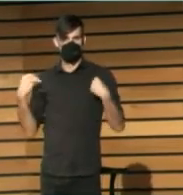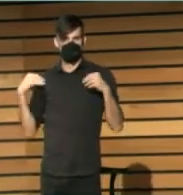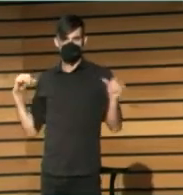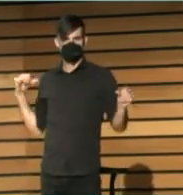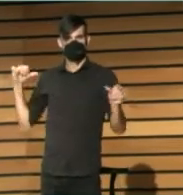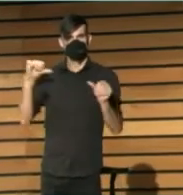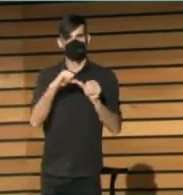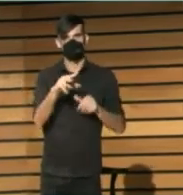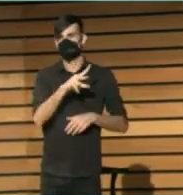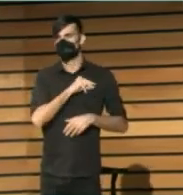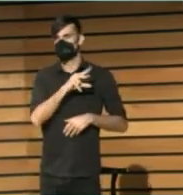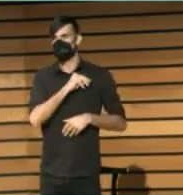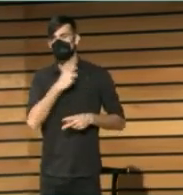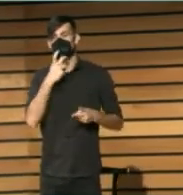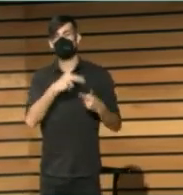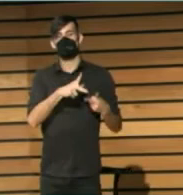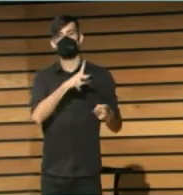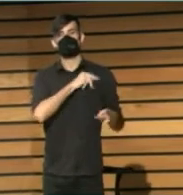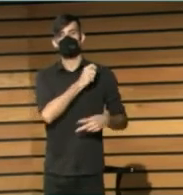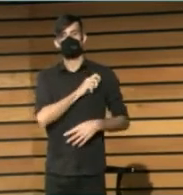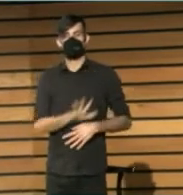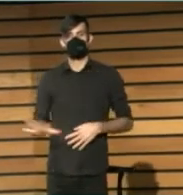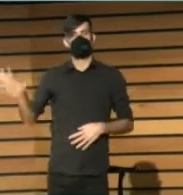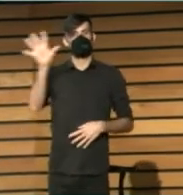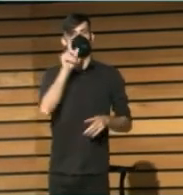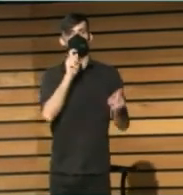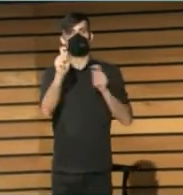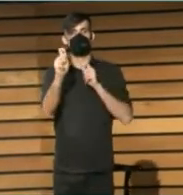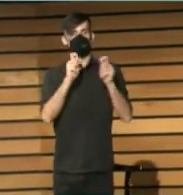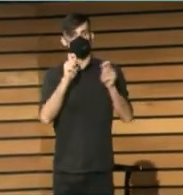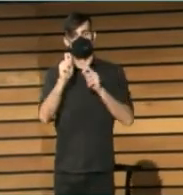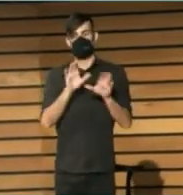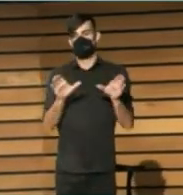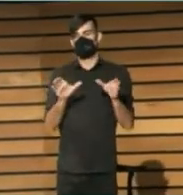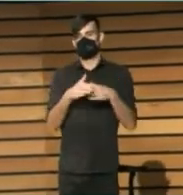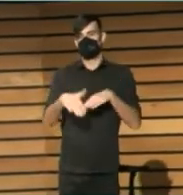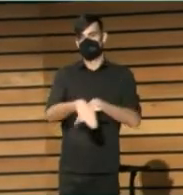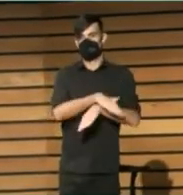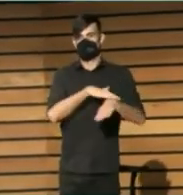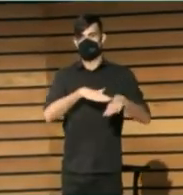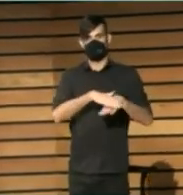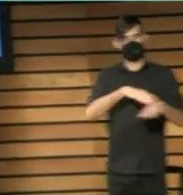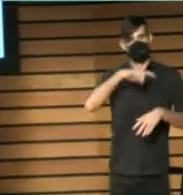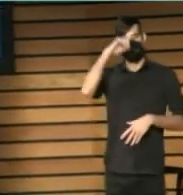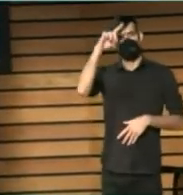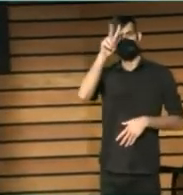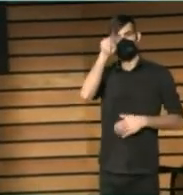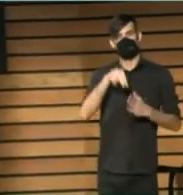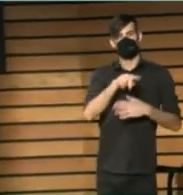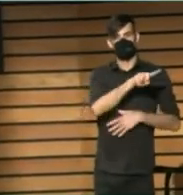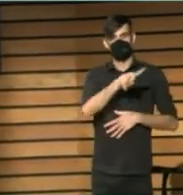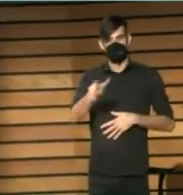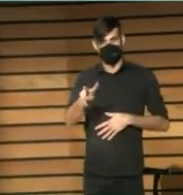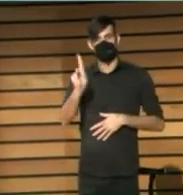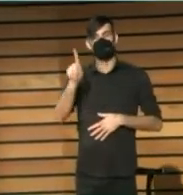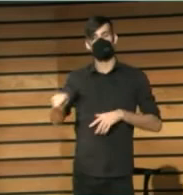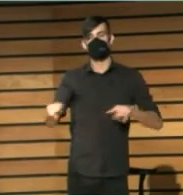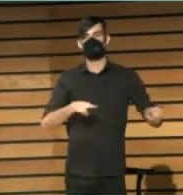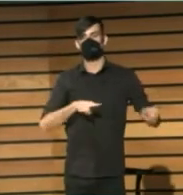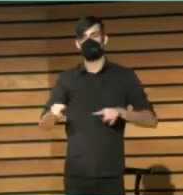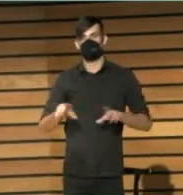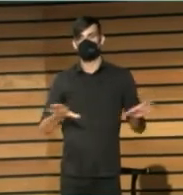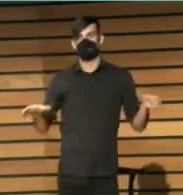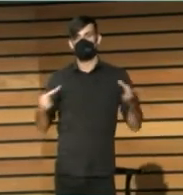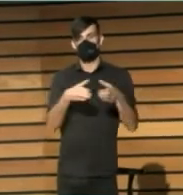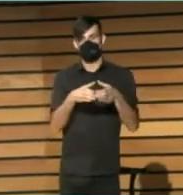entre ellos el Premio Nacional de Periodismo Cultural del Ministerio de Cultura en 2012. Ha sido director de coordinación editorial